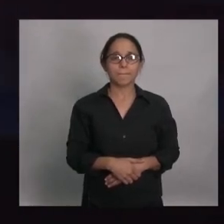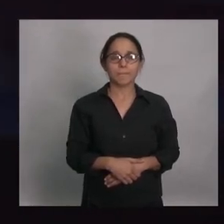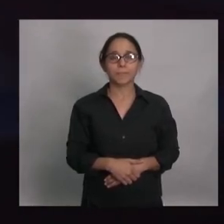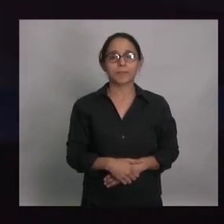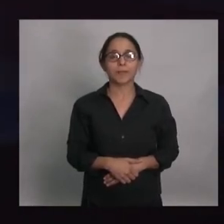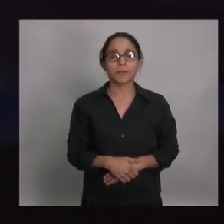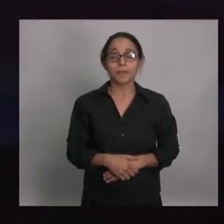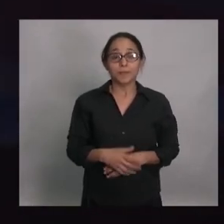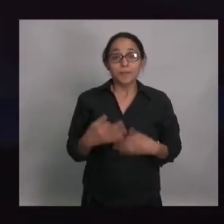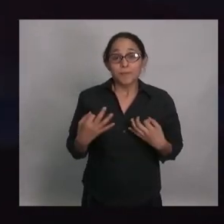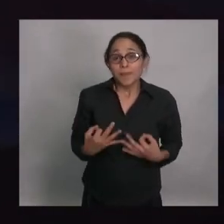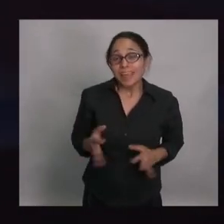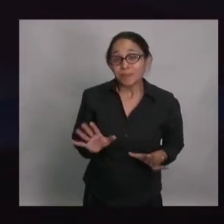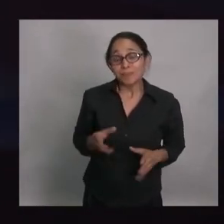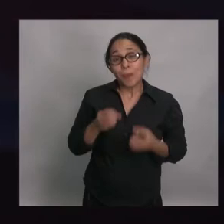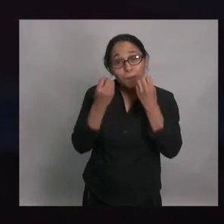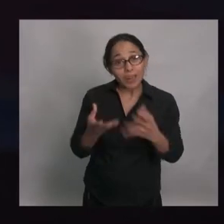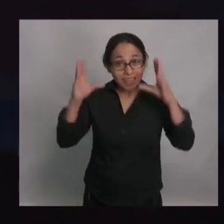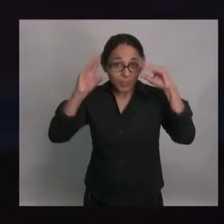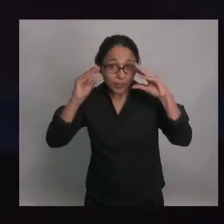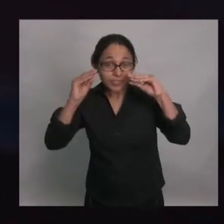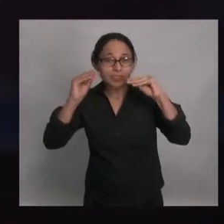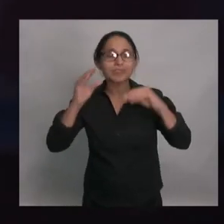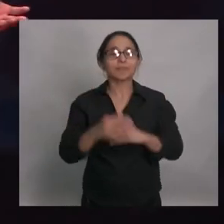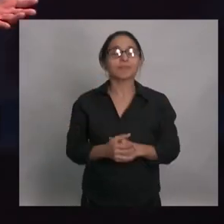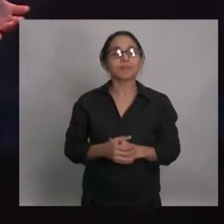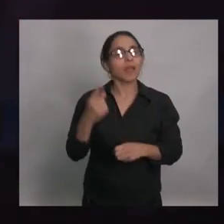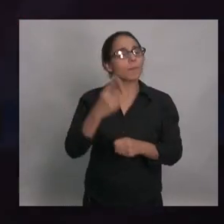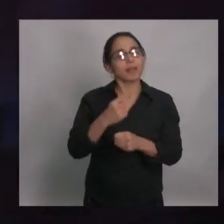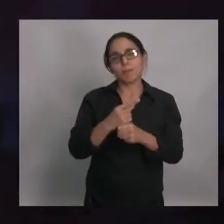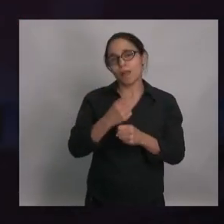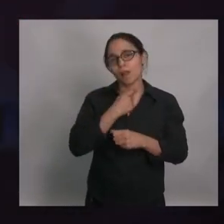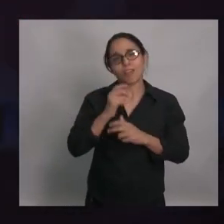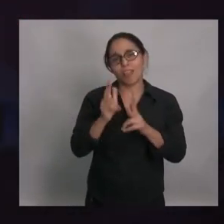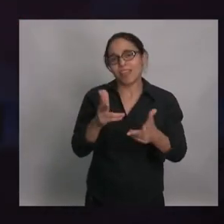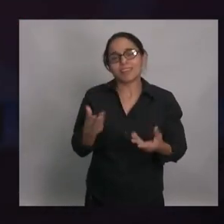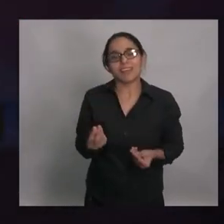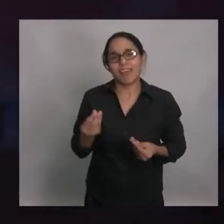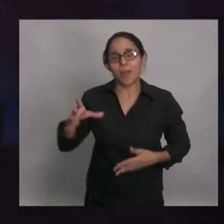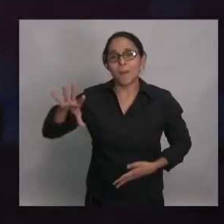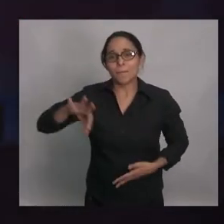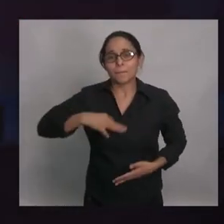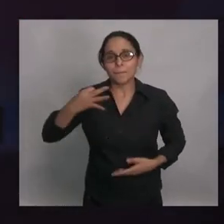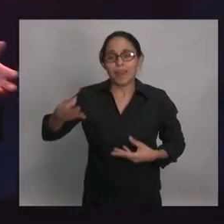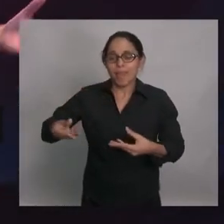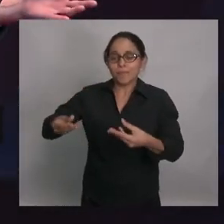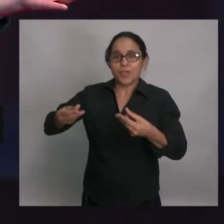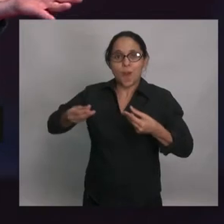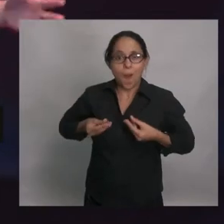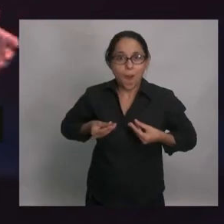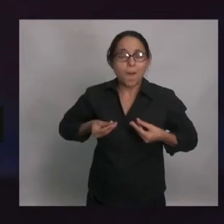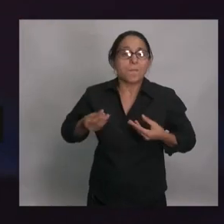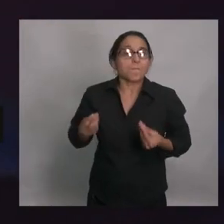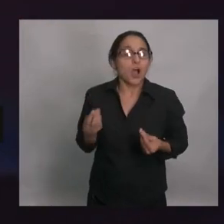bien buenas noches primero es un placer de recibir el premio por la